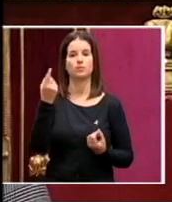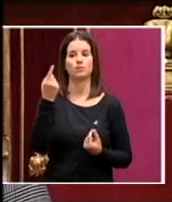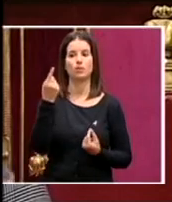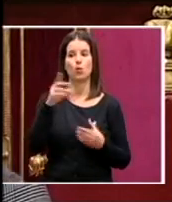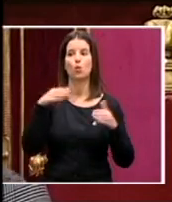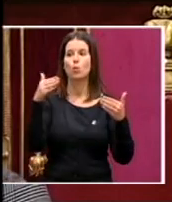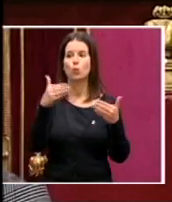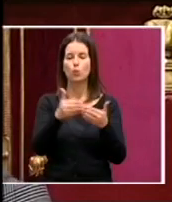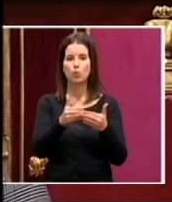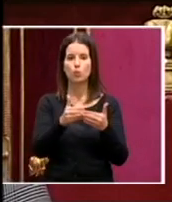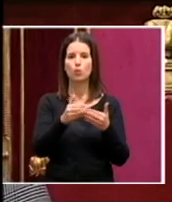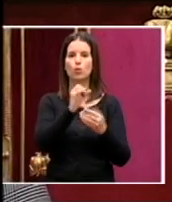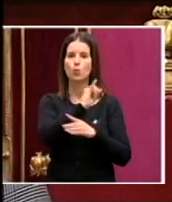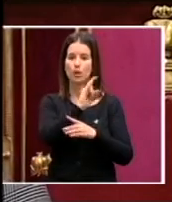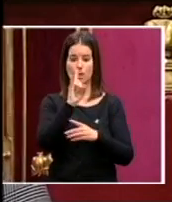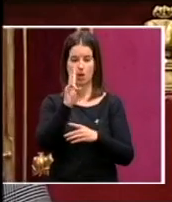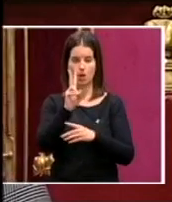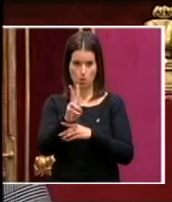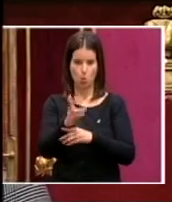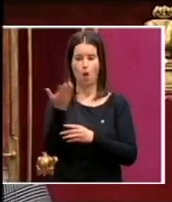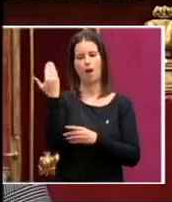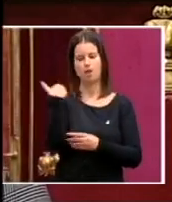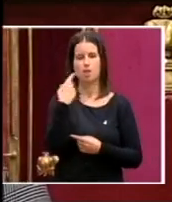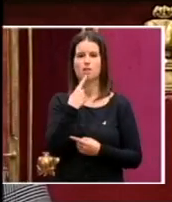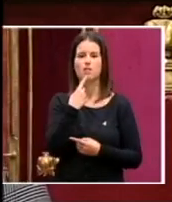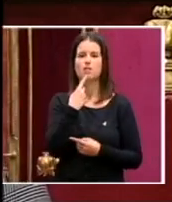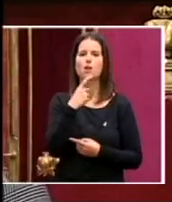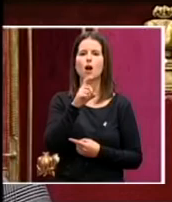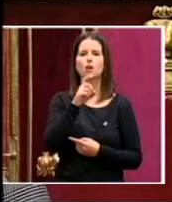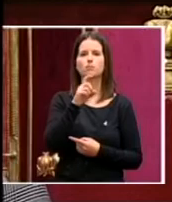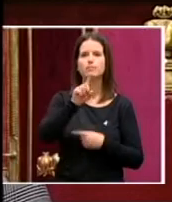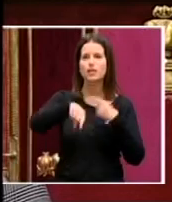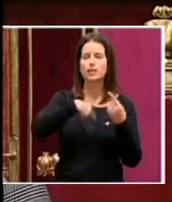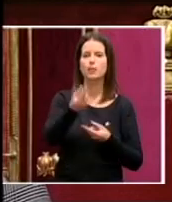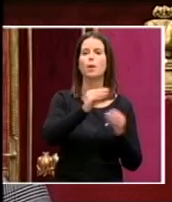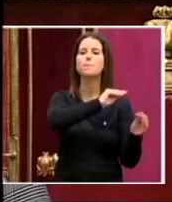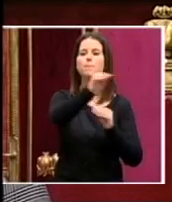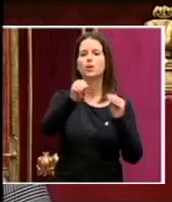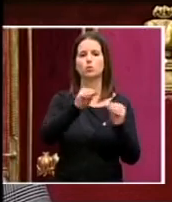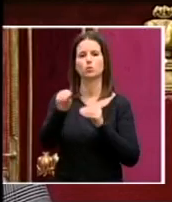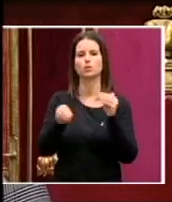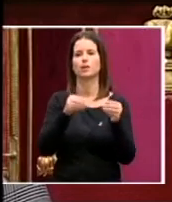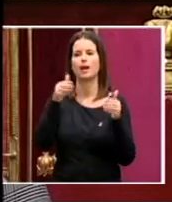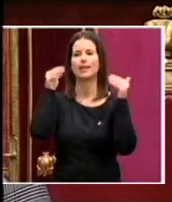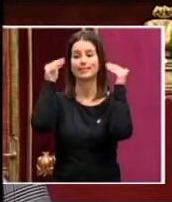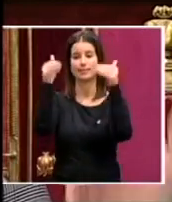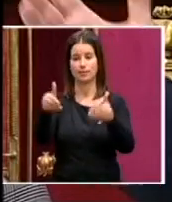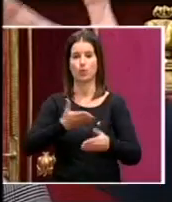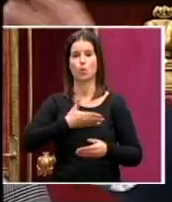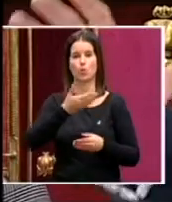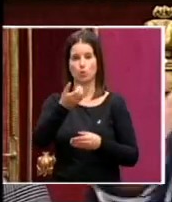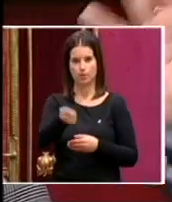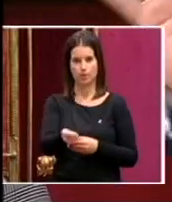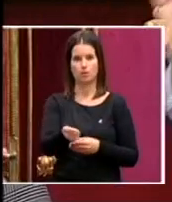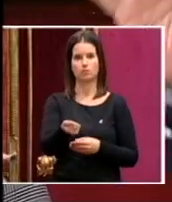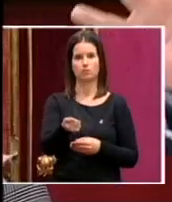del Grupo Municipal de Izquierda Unida ayer cómo, tras una consulta con la intervención municipal, obviamente la intervención municipal señala